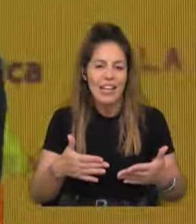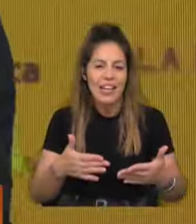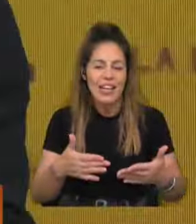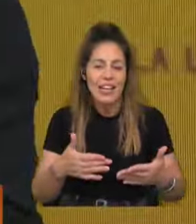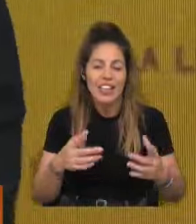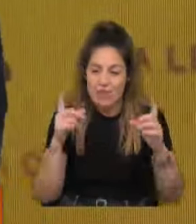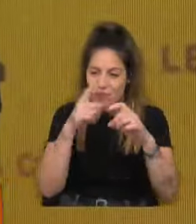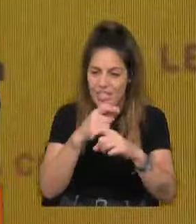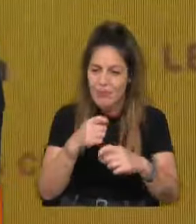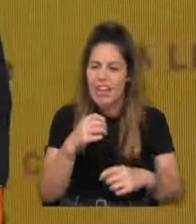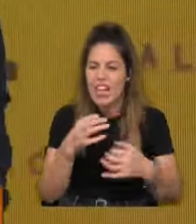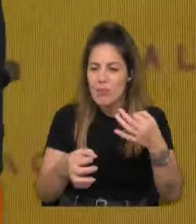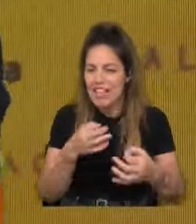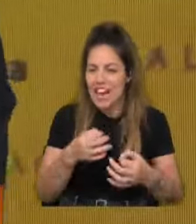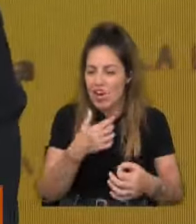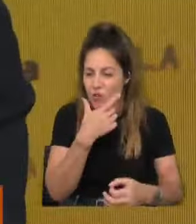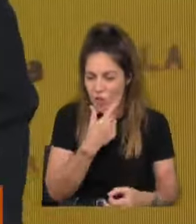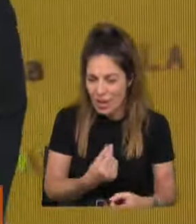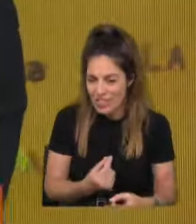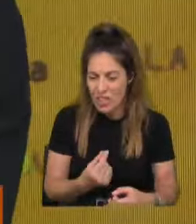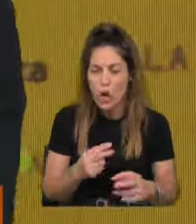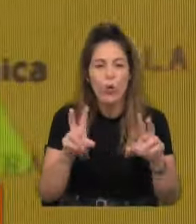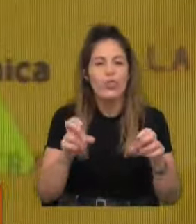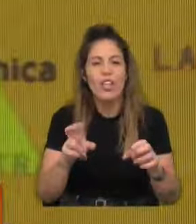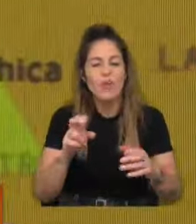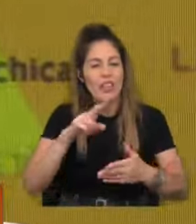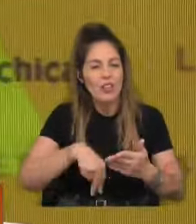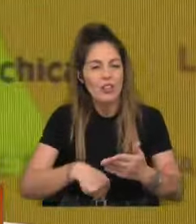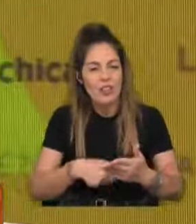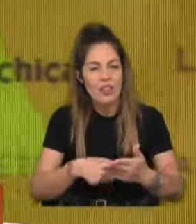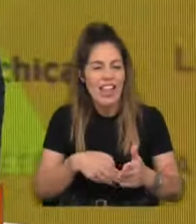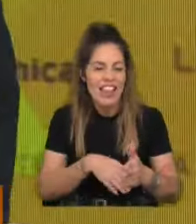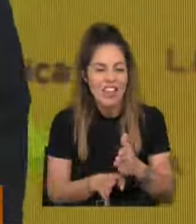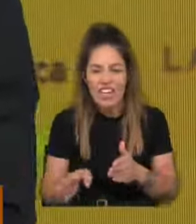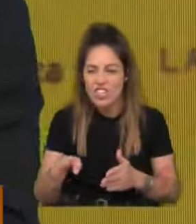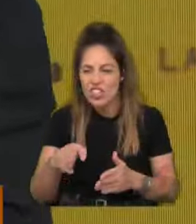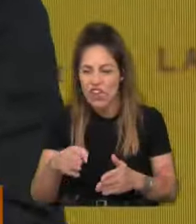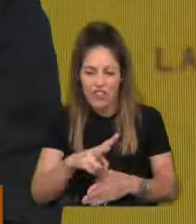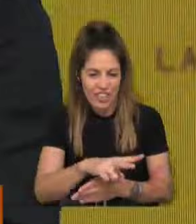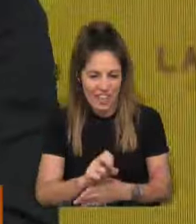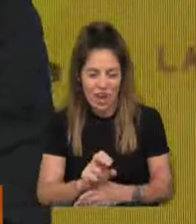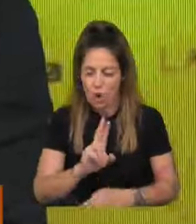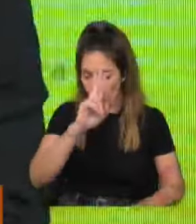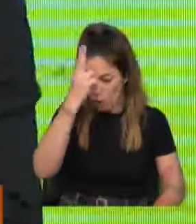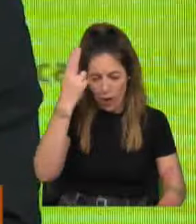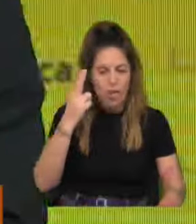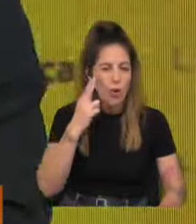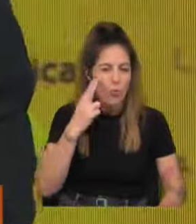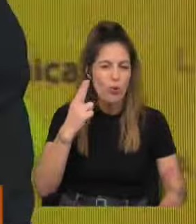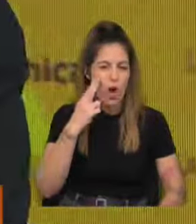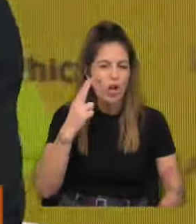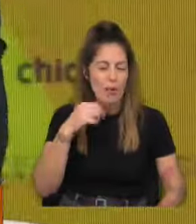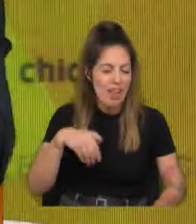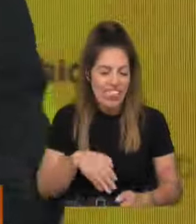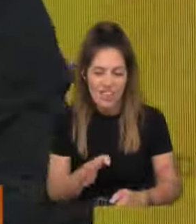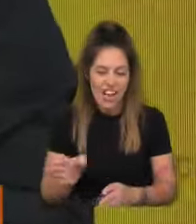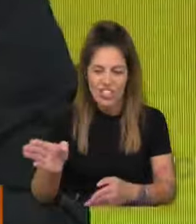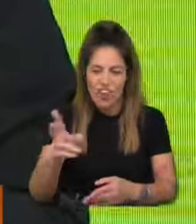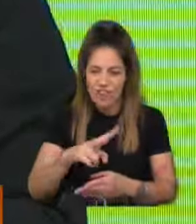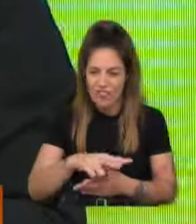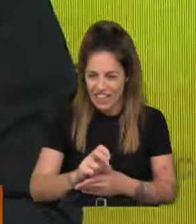sencillo un punto de la cuestión tributaria es la ilusión y la evasión fiscal Uruguay tiene un problema enorme de ilusión y evasión fiscal y la